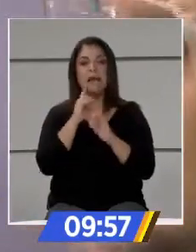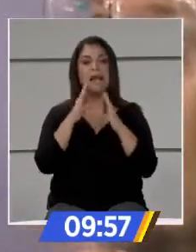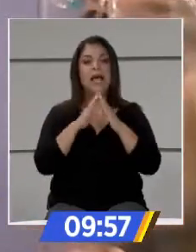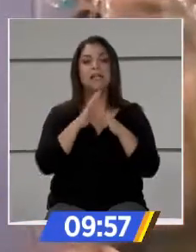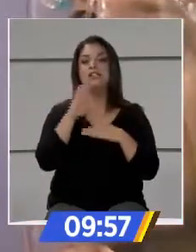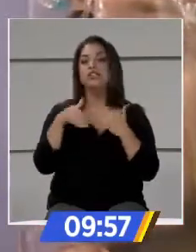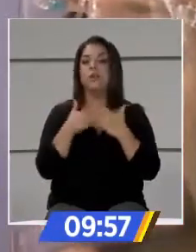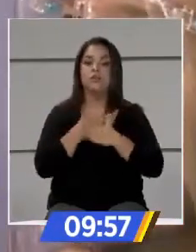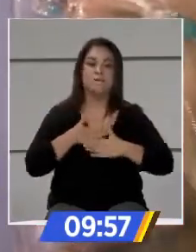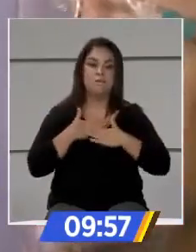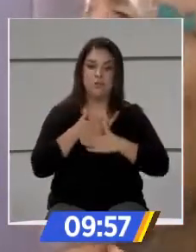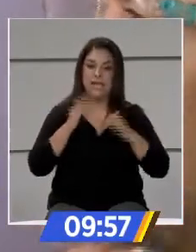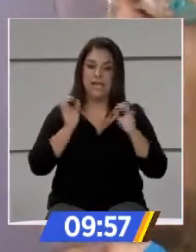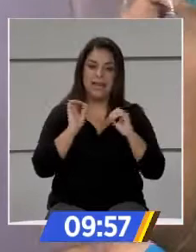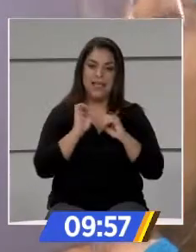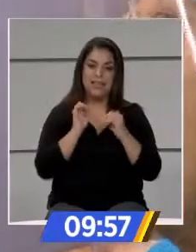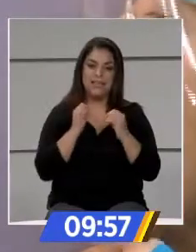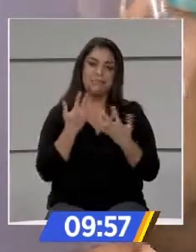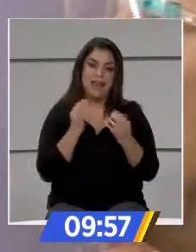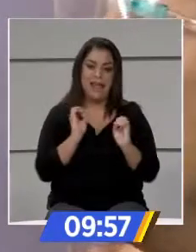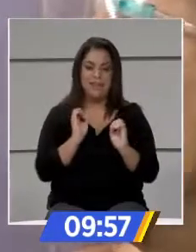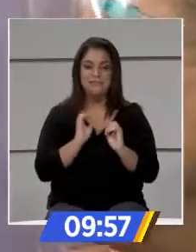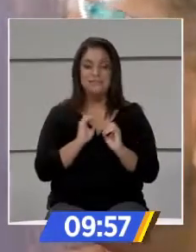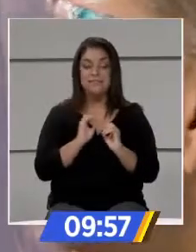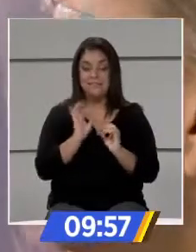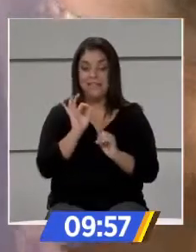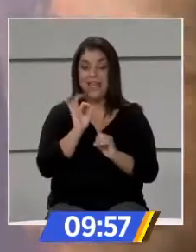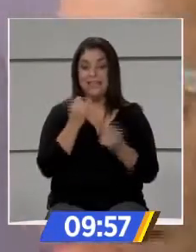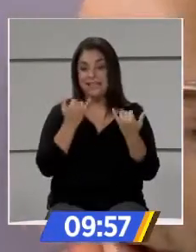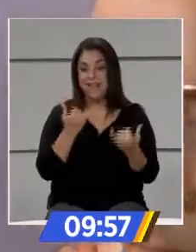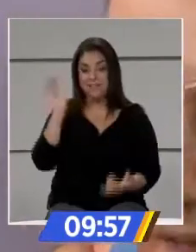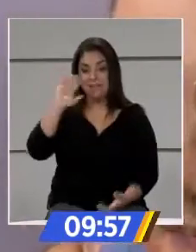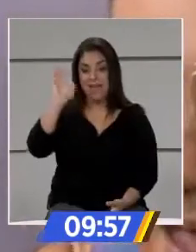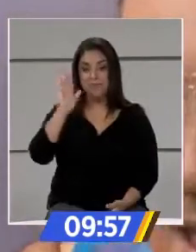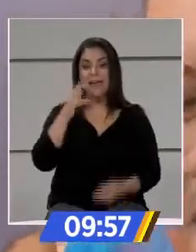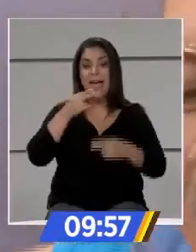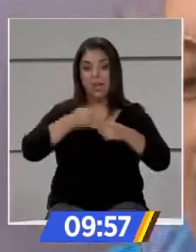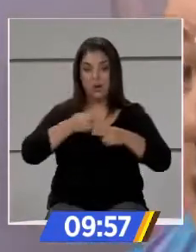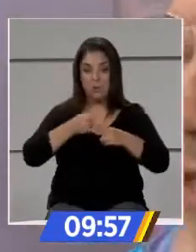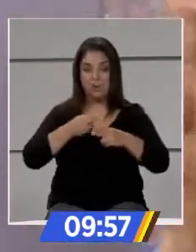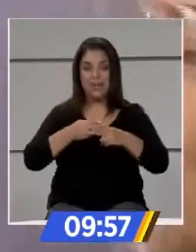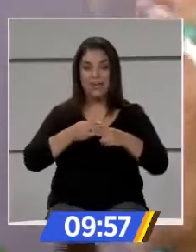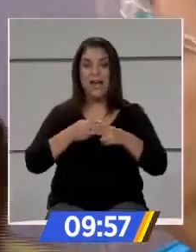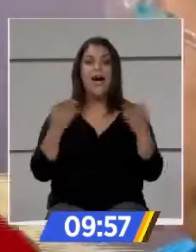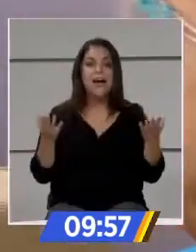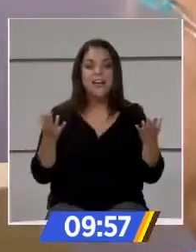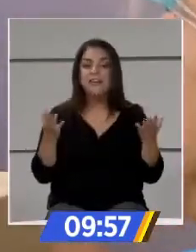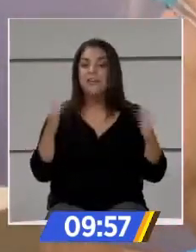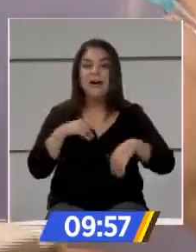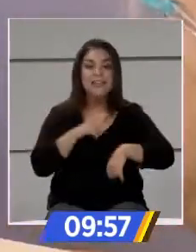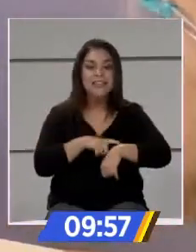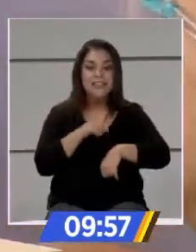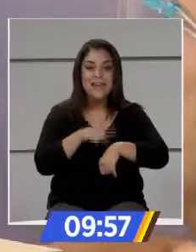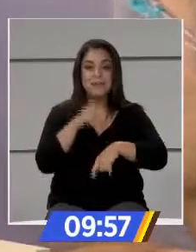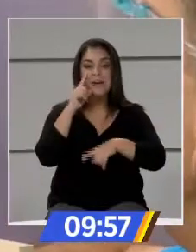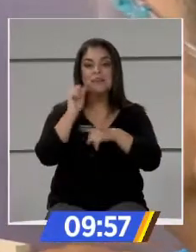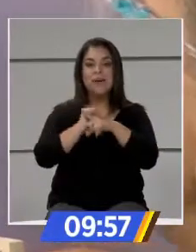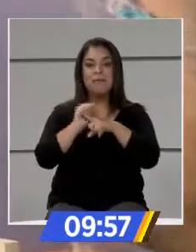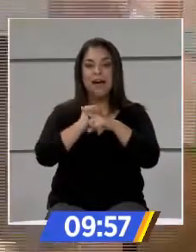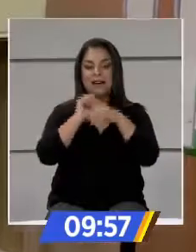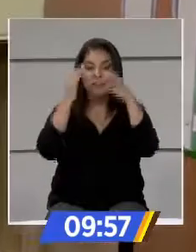disfrute y nadie se quede con las ganas. Exactamente. Nos tenemos que despedir en nombre de... ay, no nos dio chance de hacer el repaso.